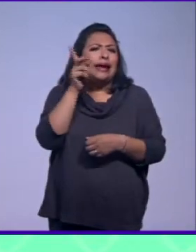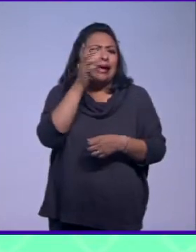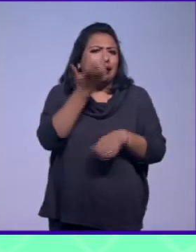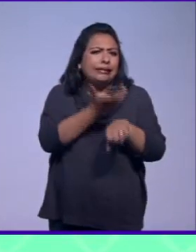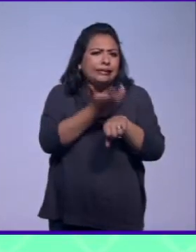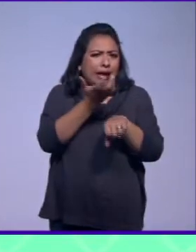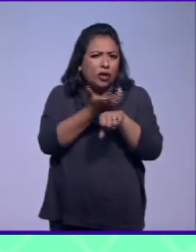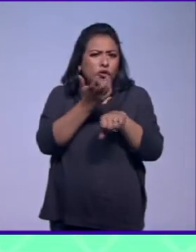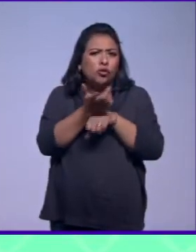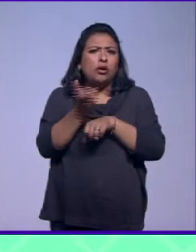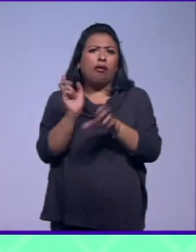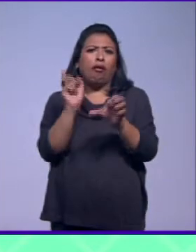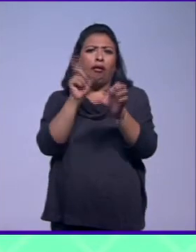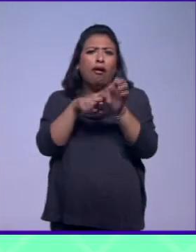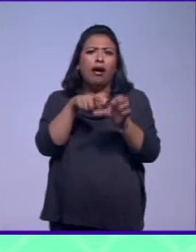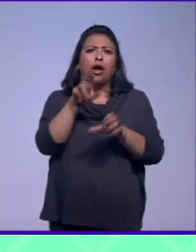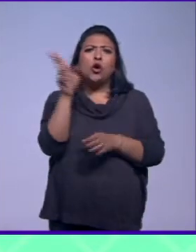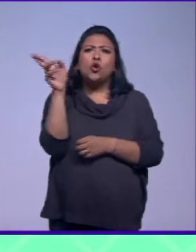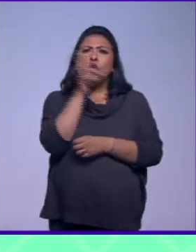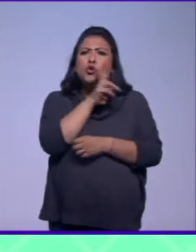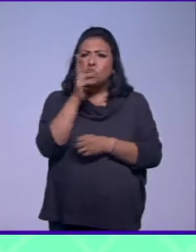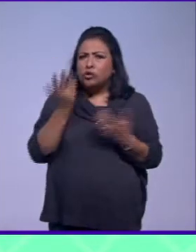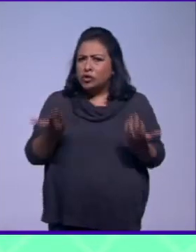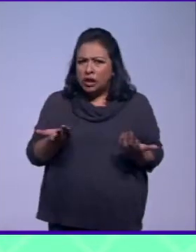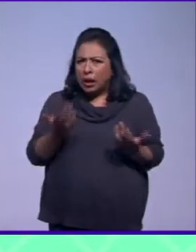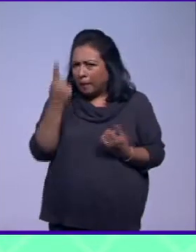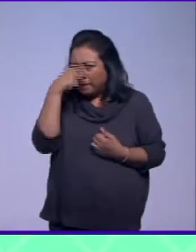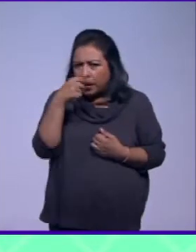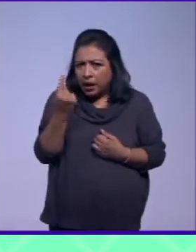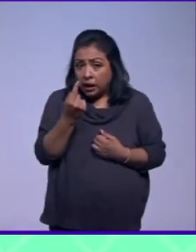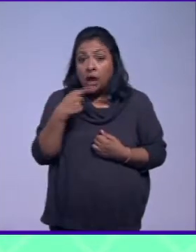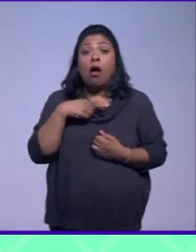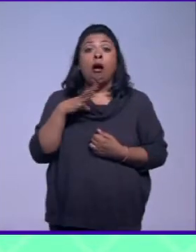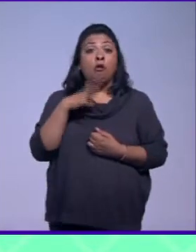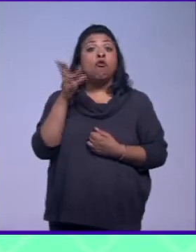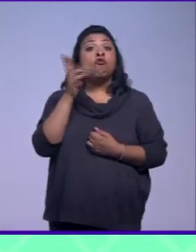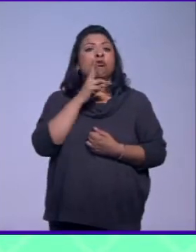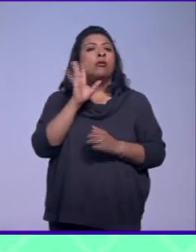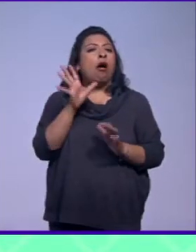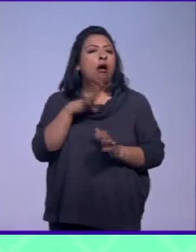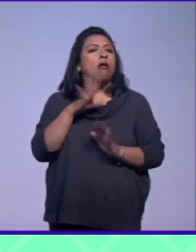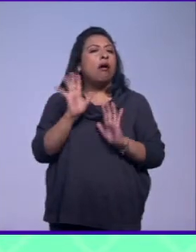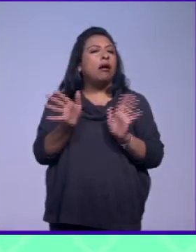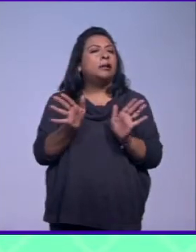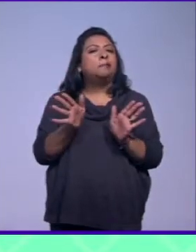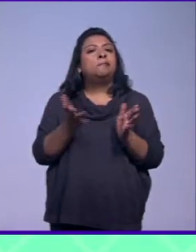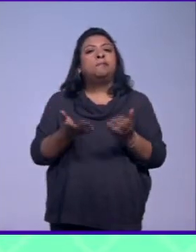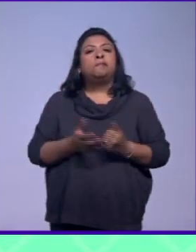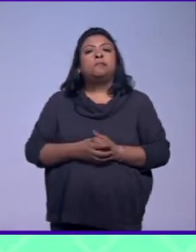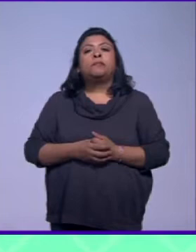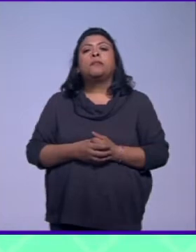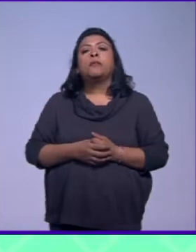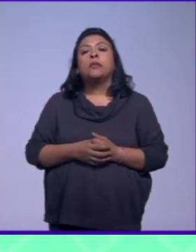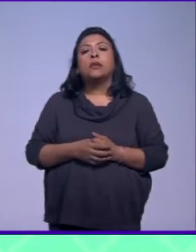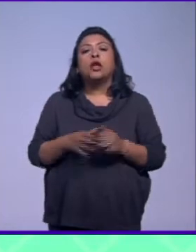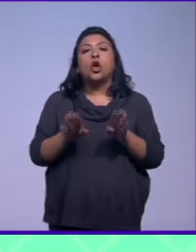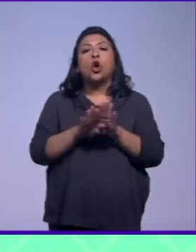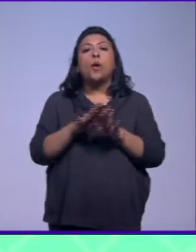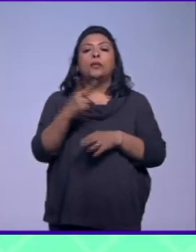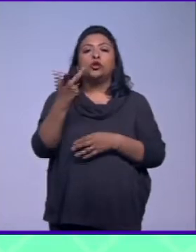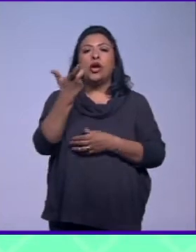en que rusia regrese al g-7 si rusia tiene prácticamente lo que es el